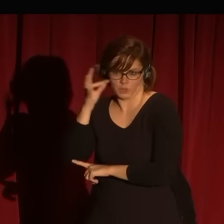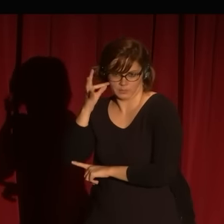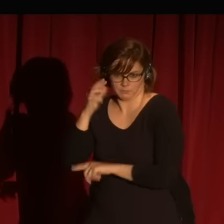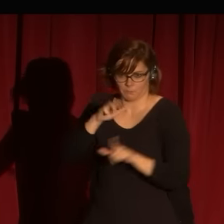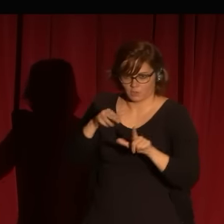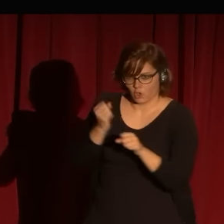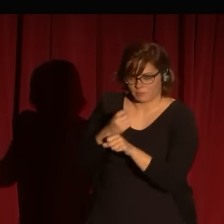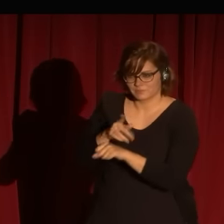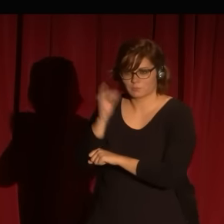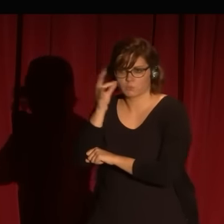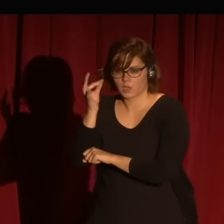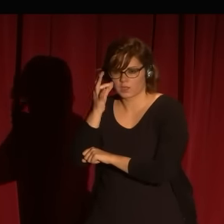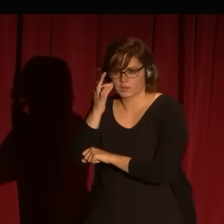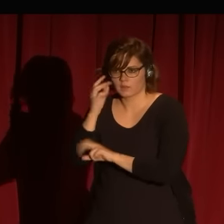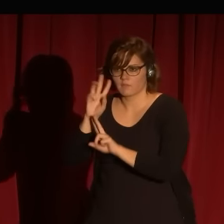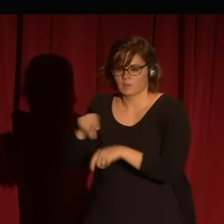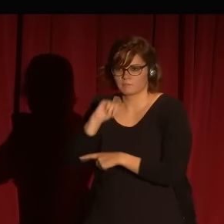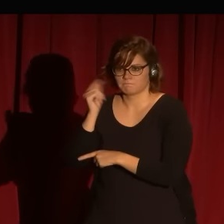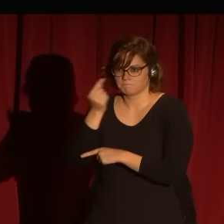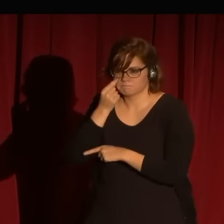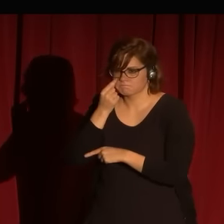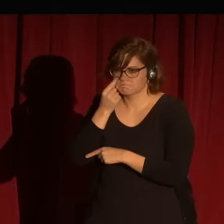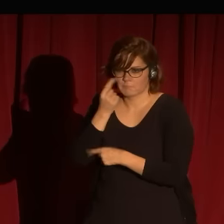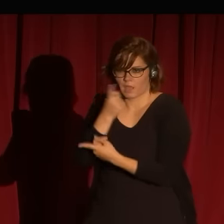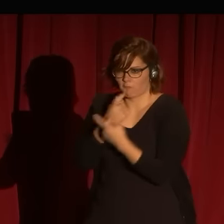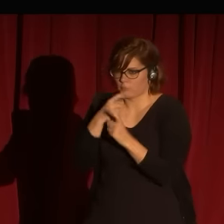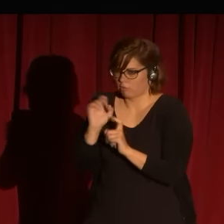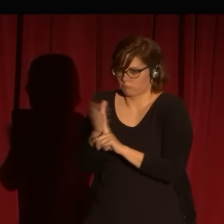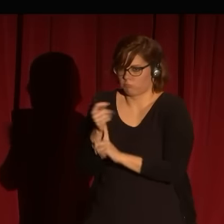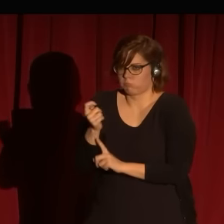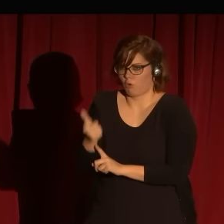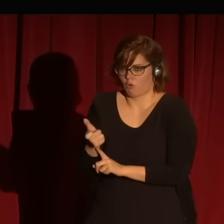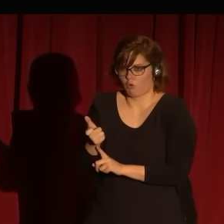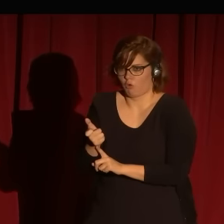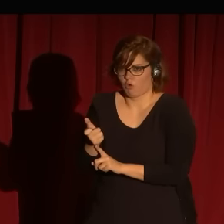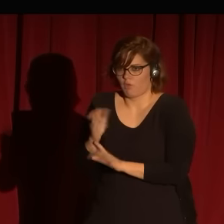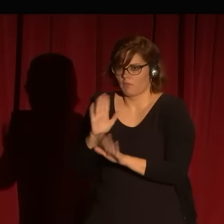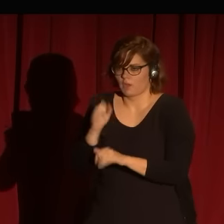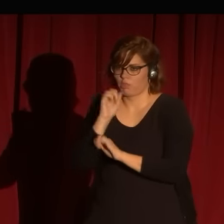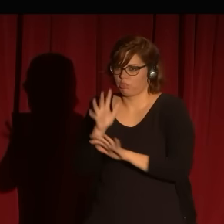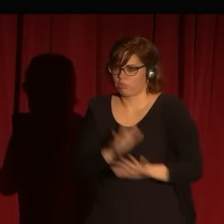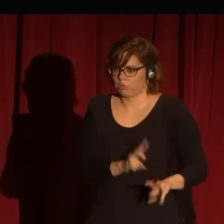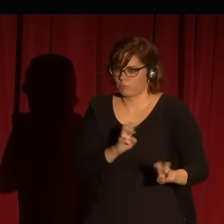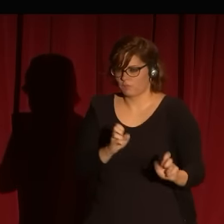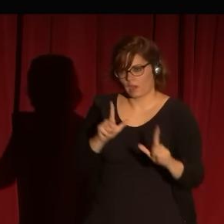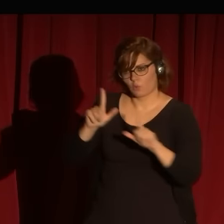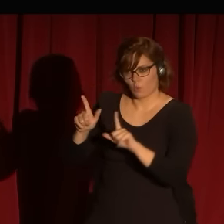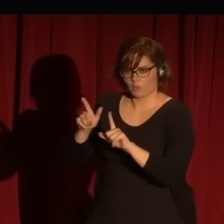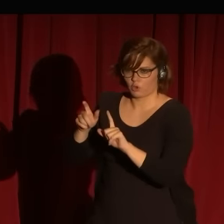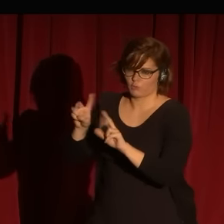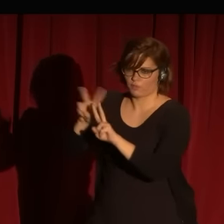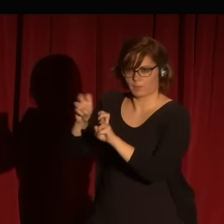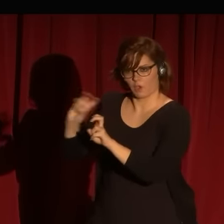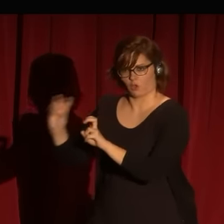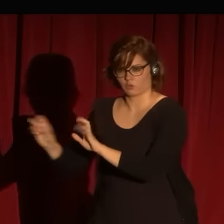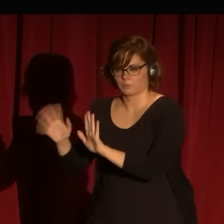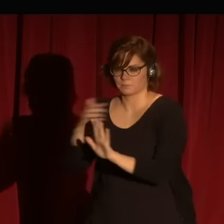asunto del que me he ido alejando a medida que veía que había muy poca información y sencillamente que los cuadros me han ido llevando a otro sitio del que voy a hablar ahora en un poquito